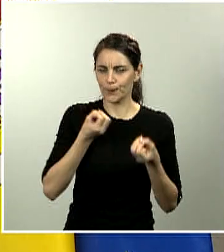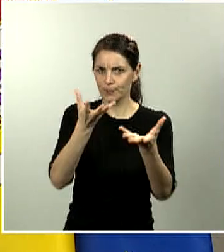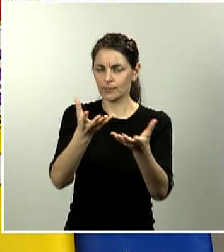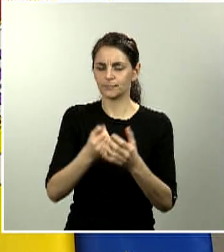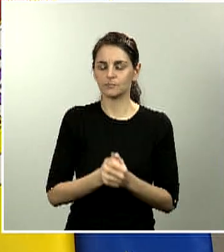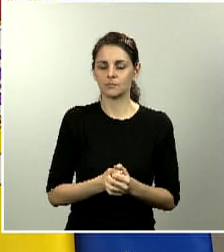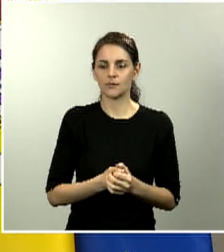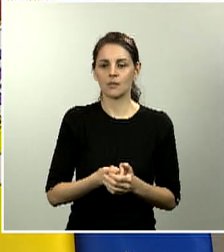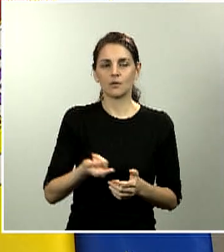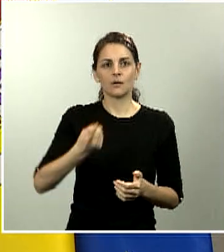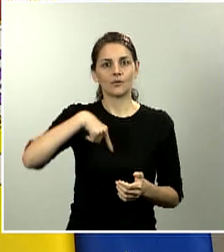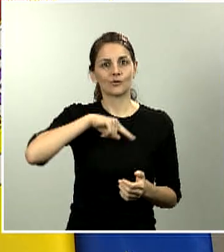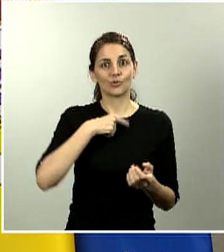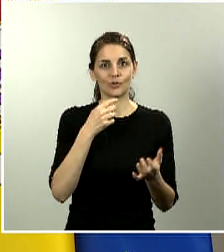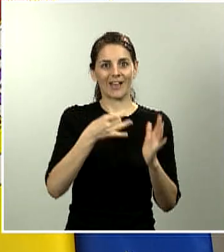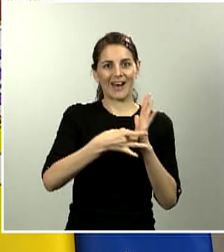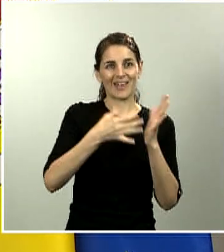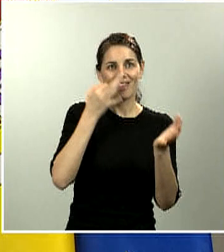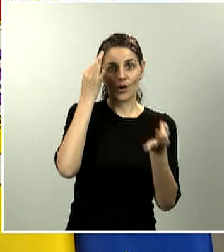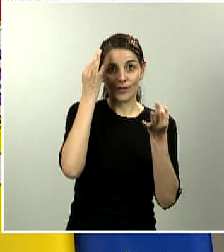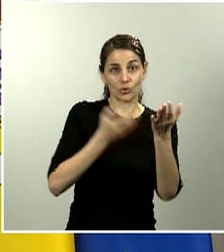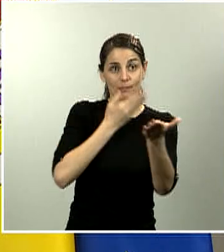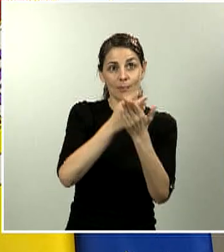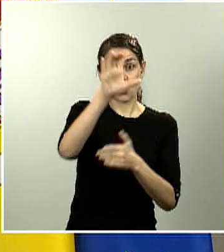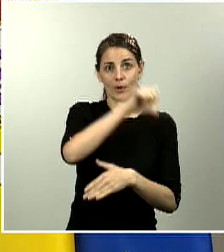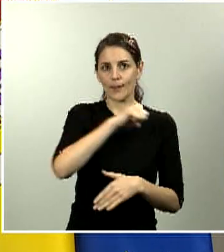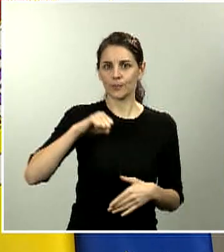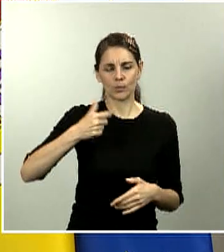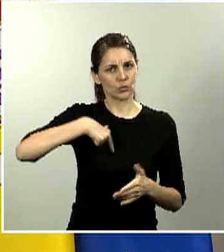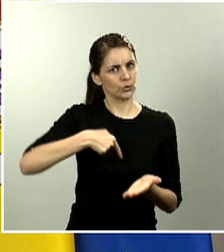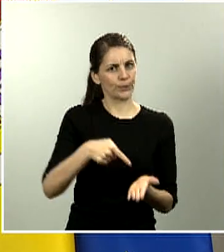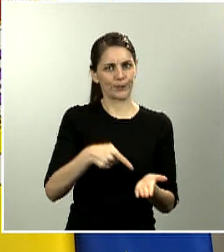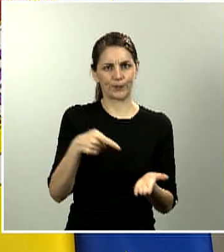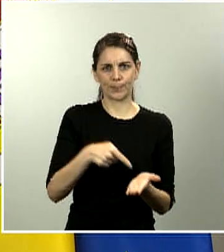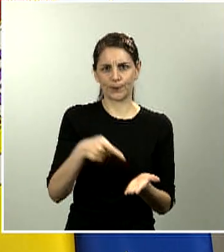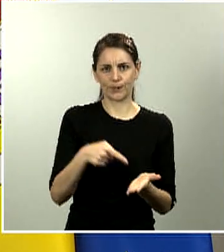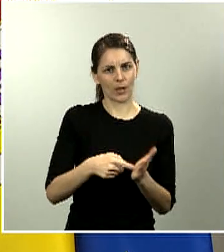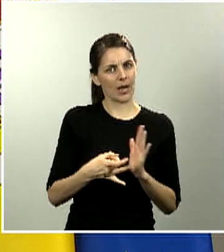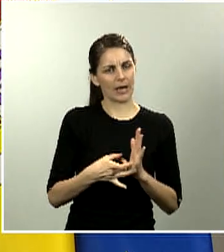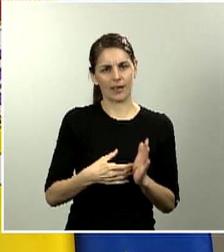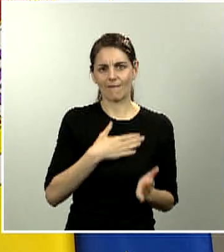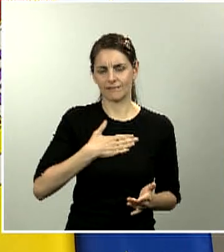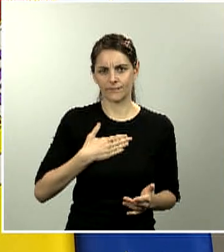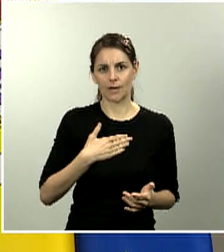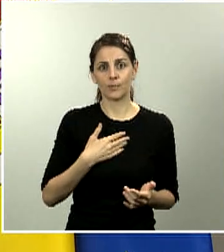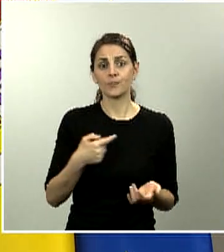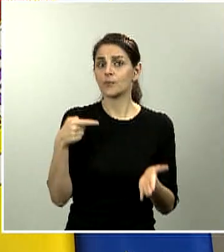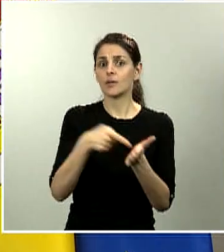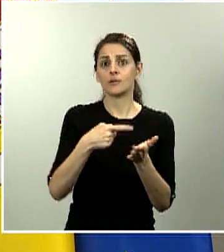de los datos que solicitamos de las comunidades autónomas. Esta exigencia ha sido es y seguirá siendo